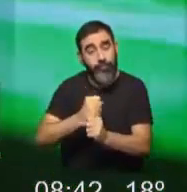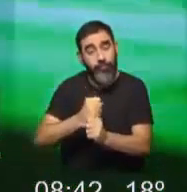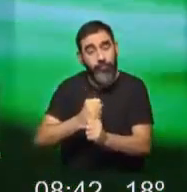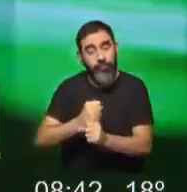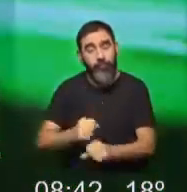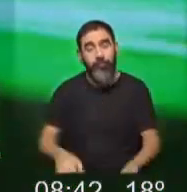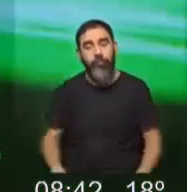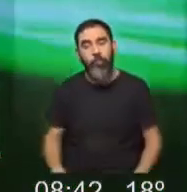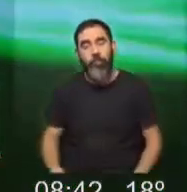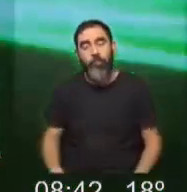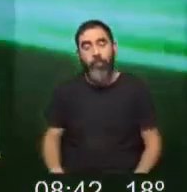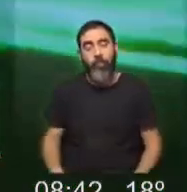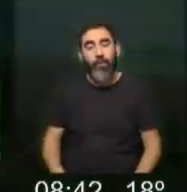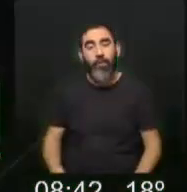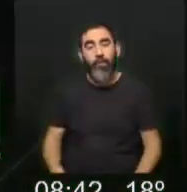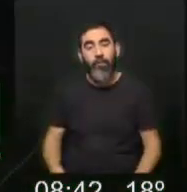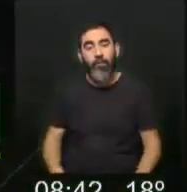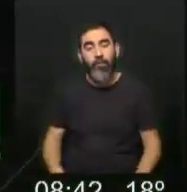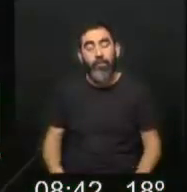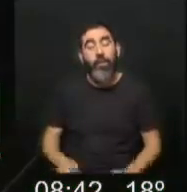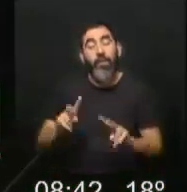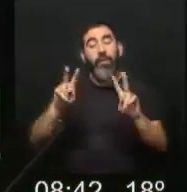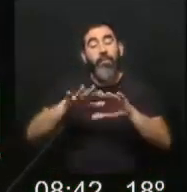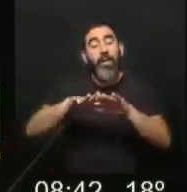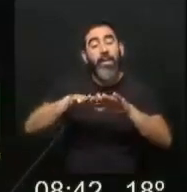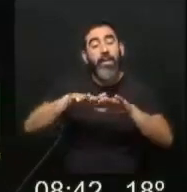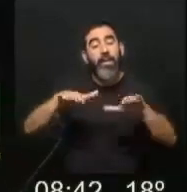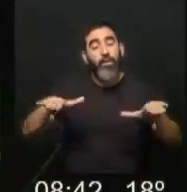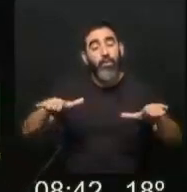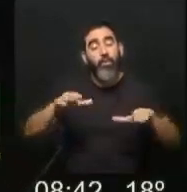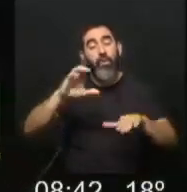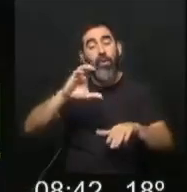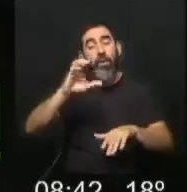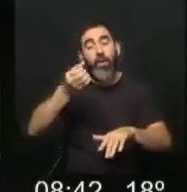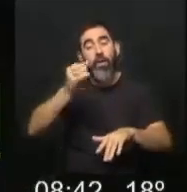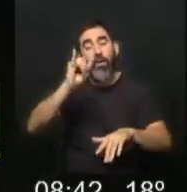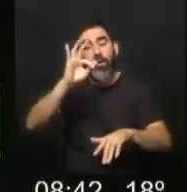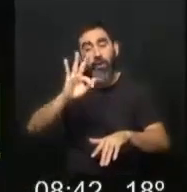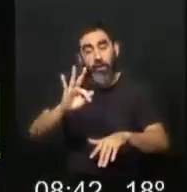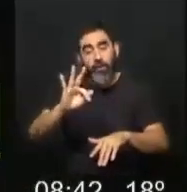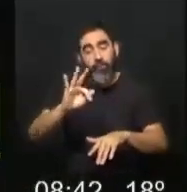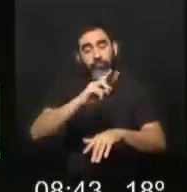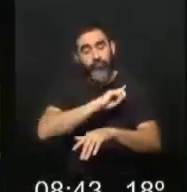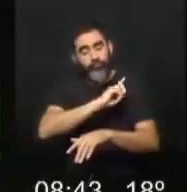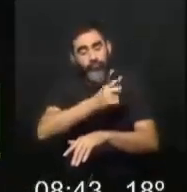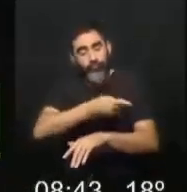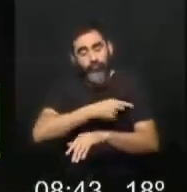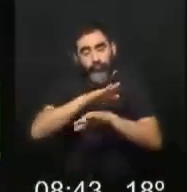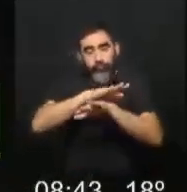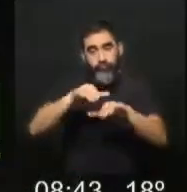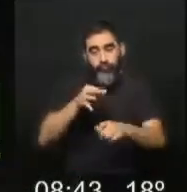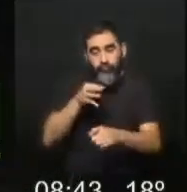eso fue lo que hablé con algunas personas que trabajan mucho en primera infancia, de los CAIF en empoderar gurises y